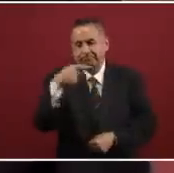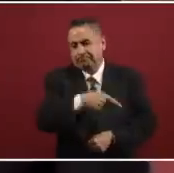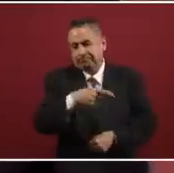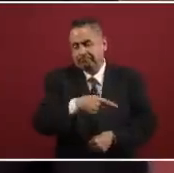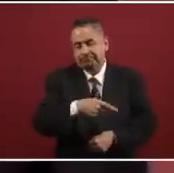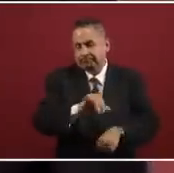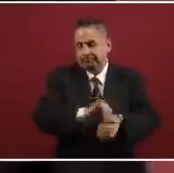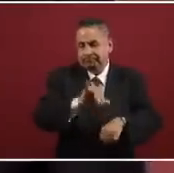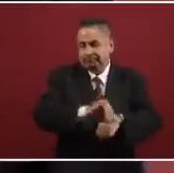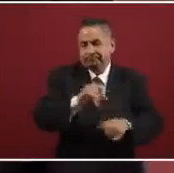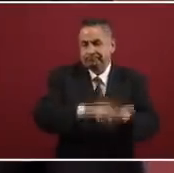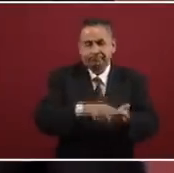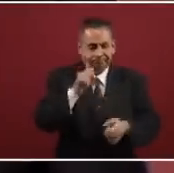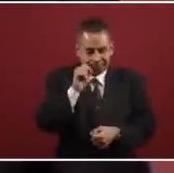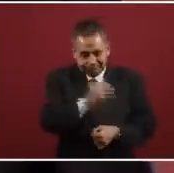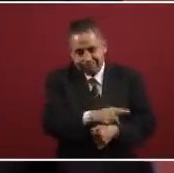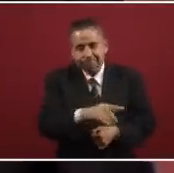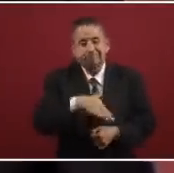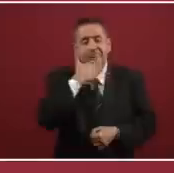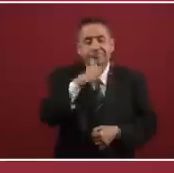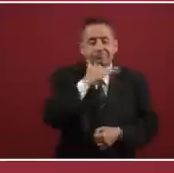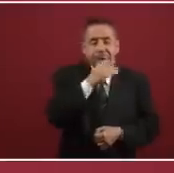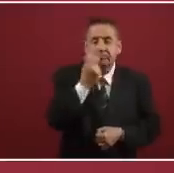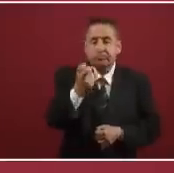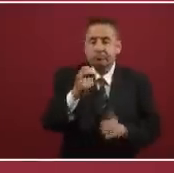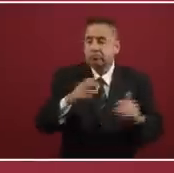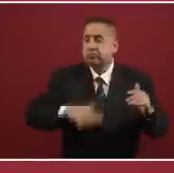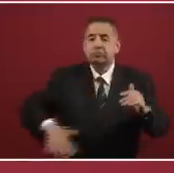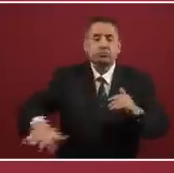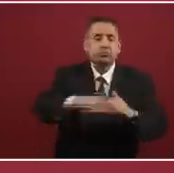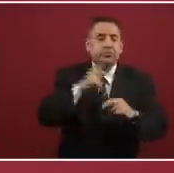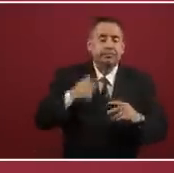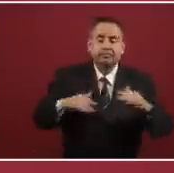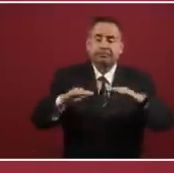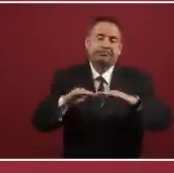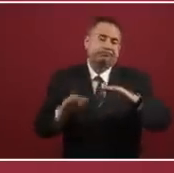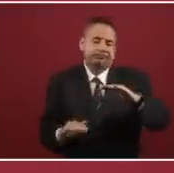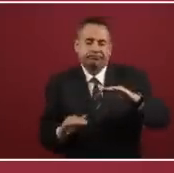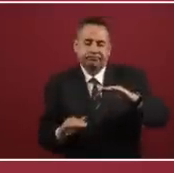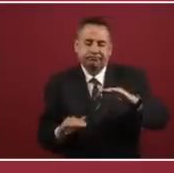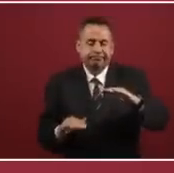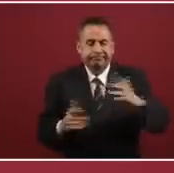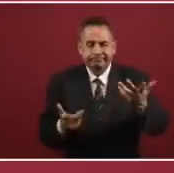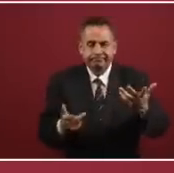de la desigualdad social y de la desigualdad económica,